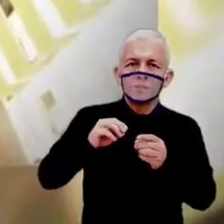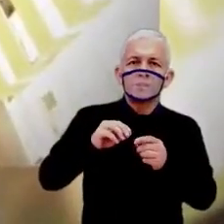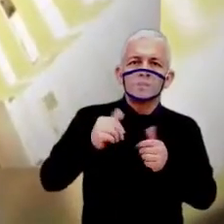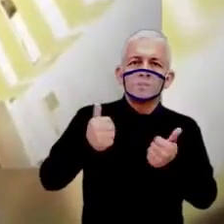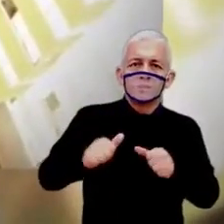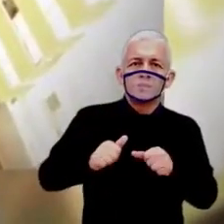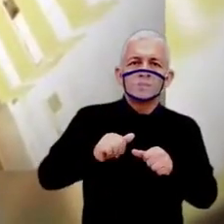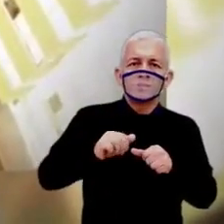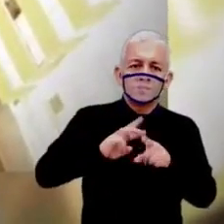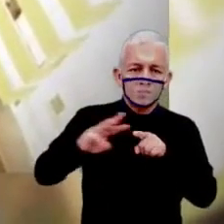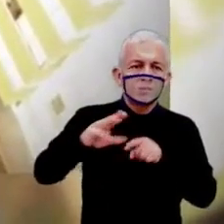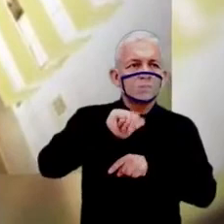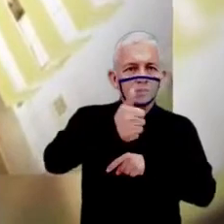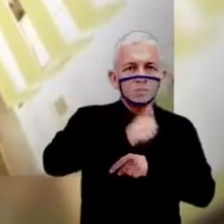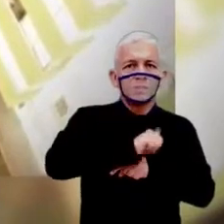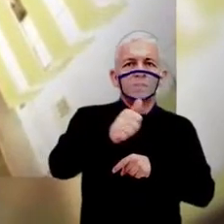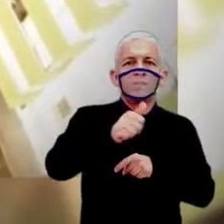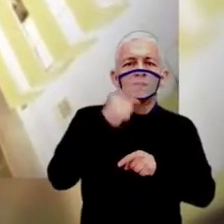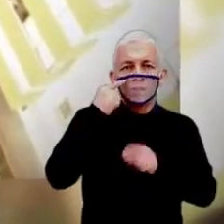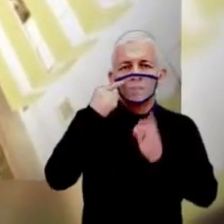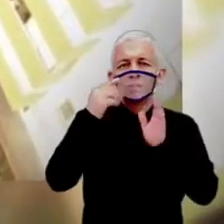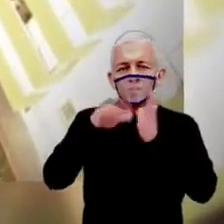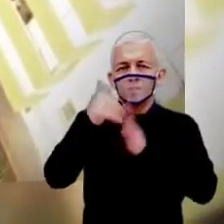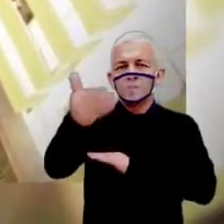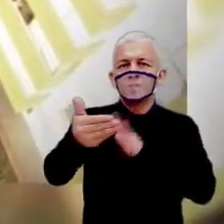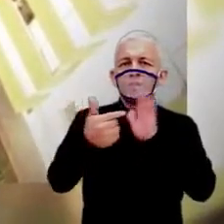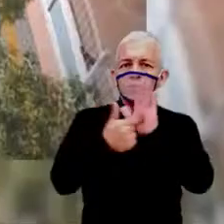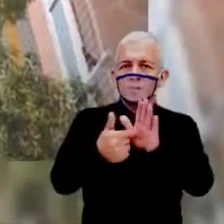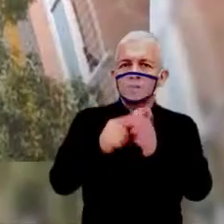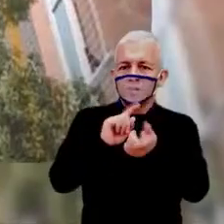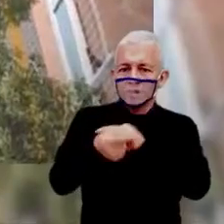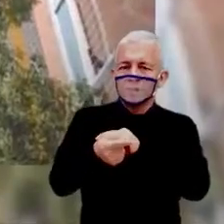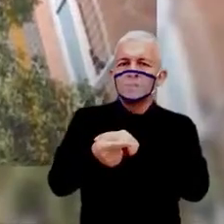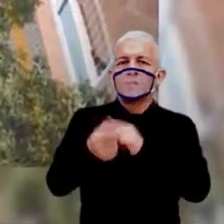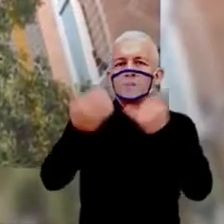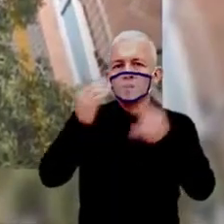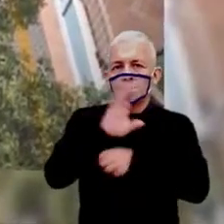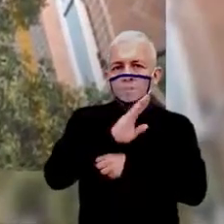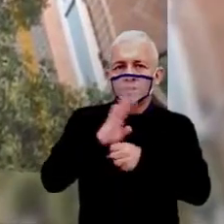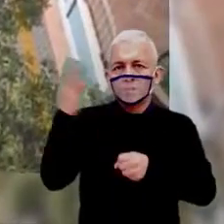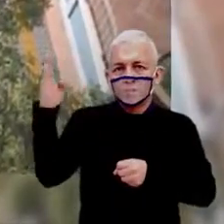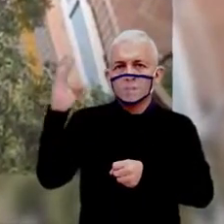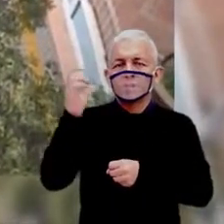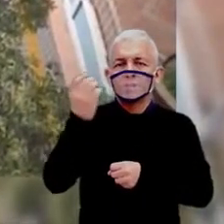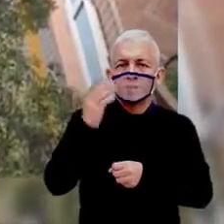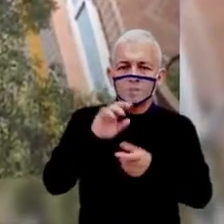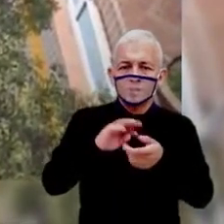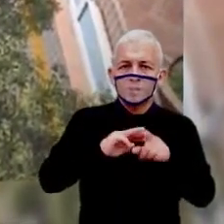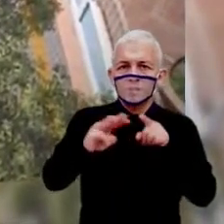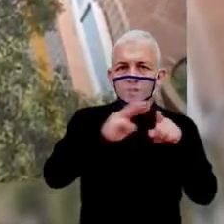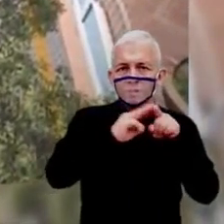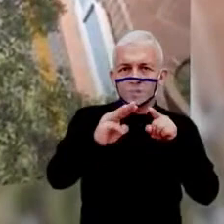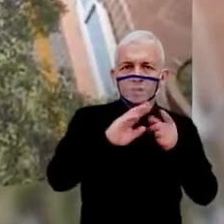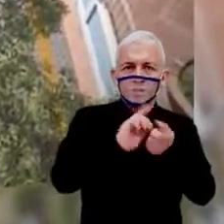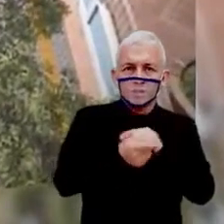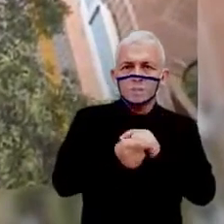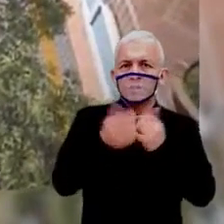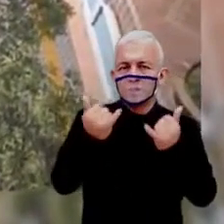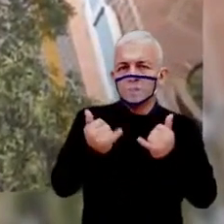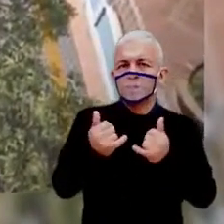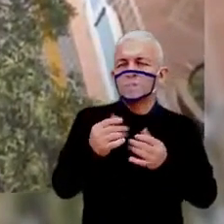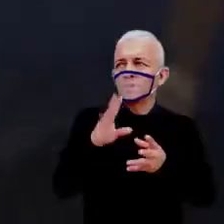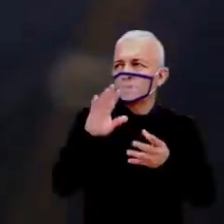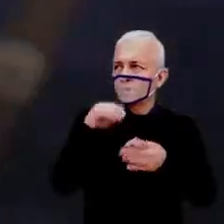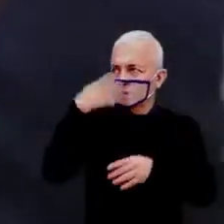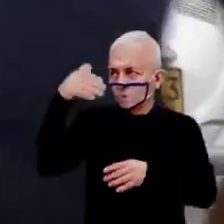público, quien después le mostraremos el cambio de rumbo que tendrá a través del Sistema Integrado de Transporte Público Ritmo. Pero